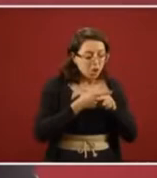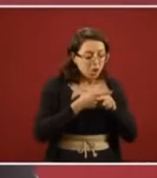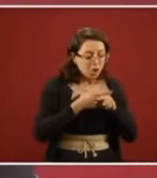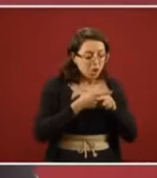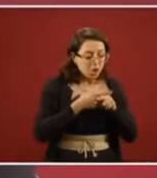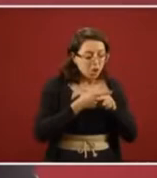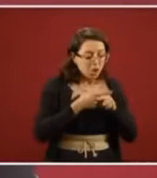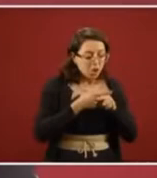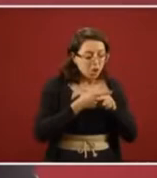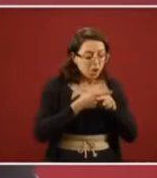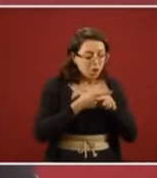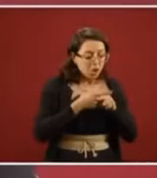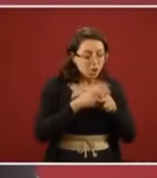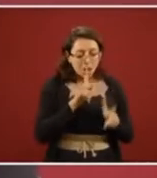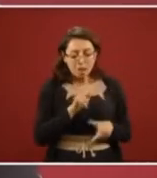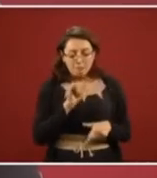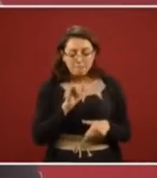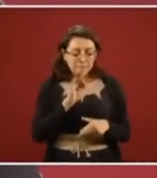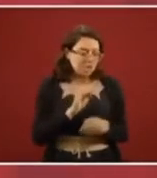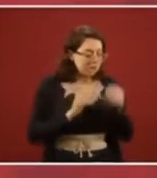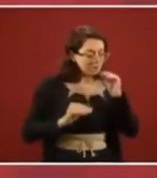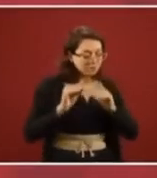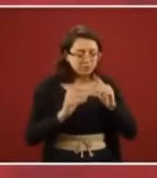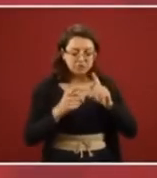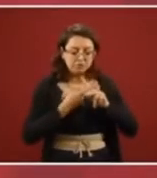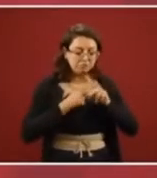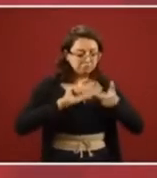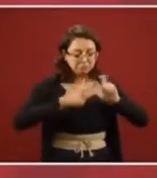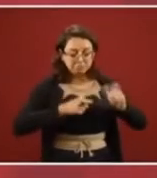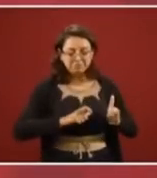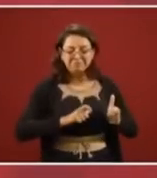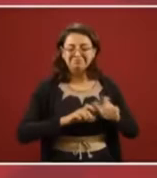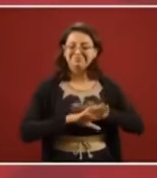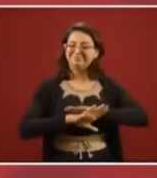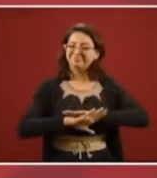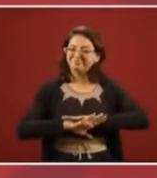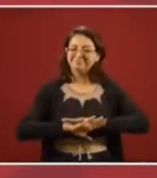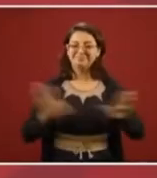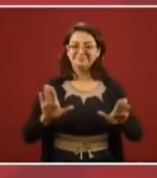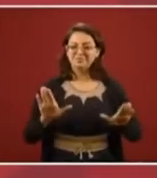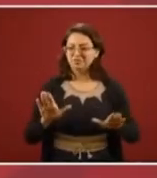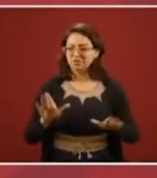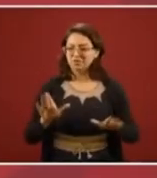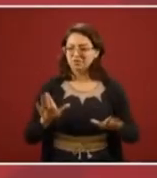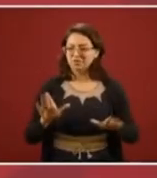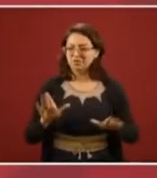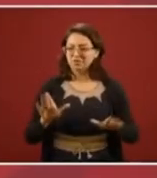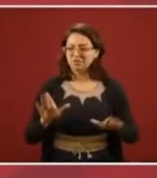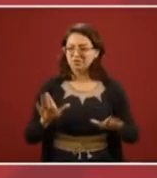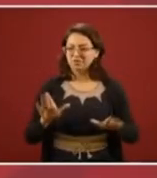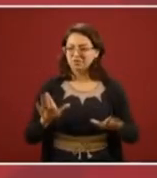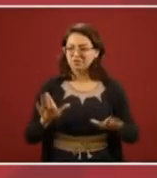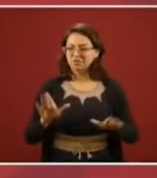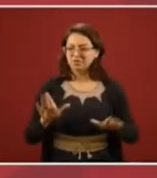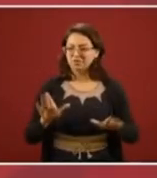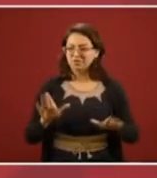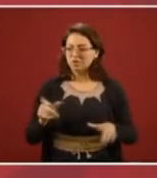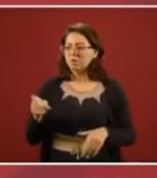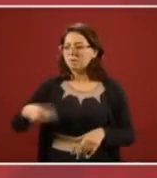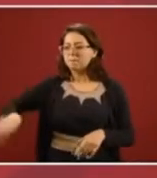project no que se mira así no meterte